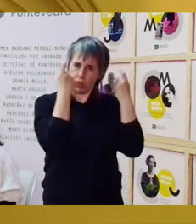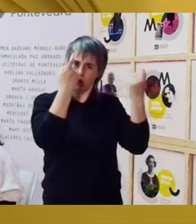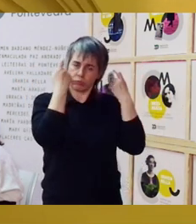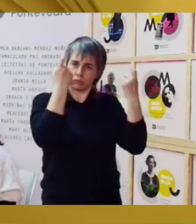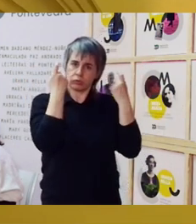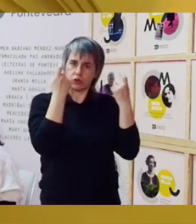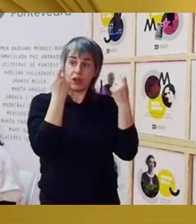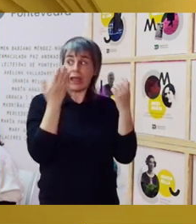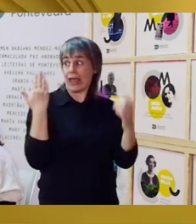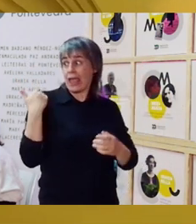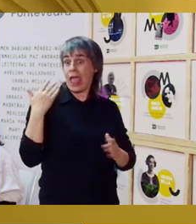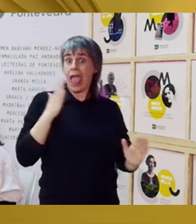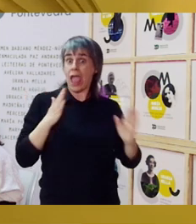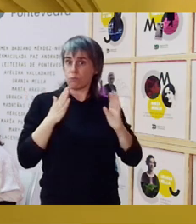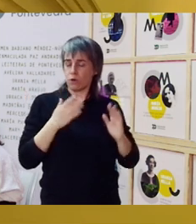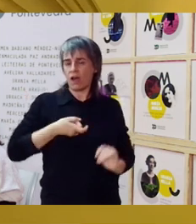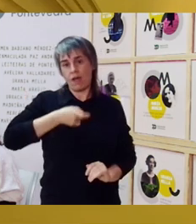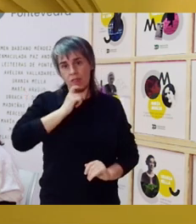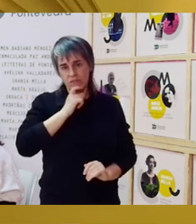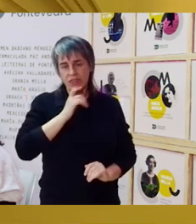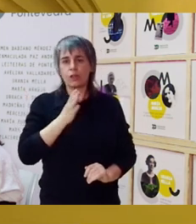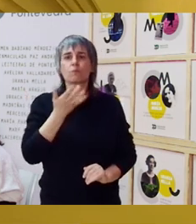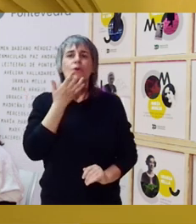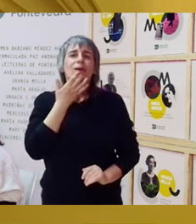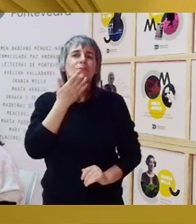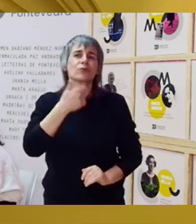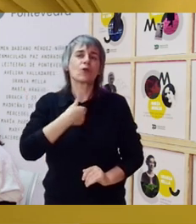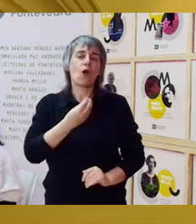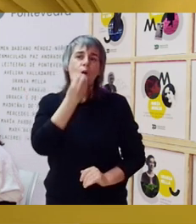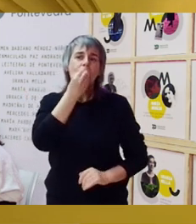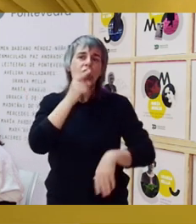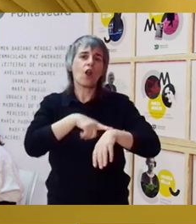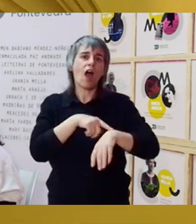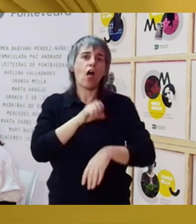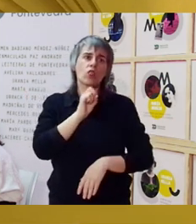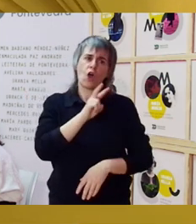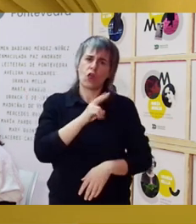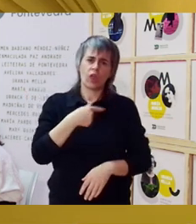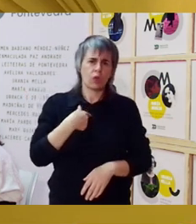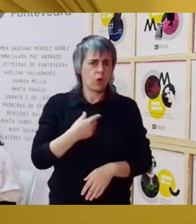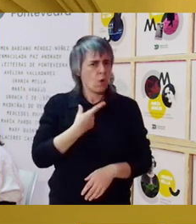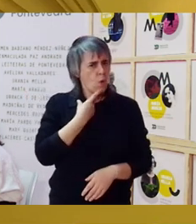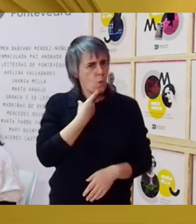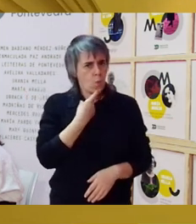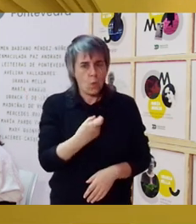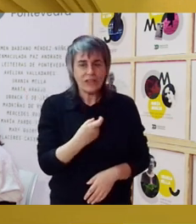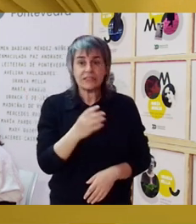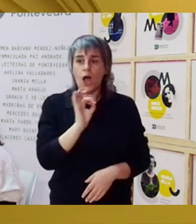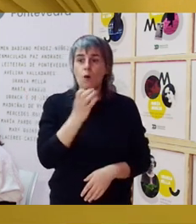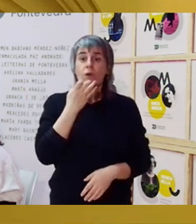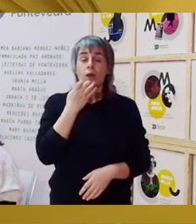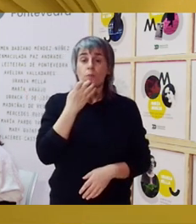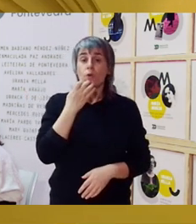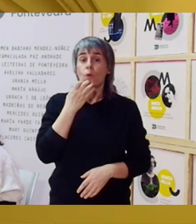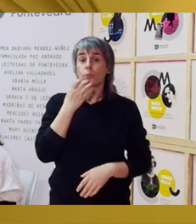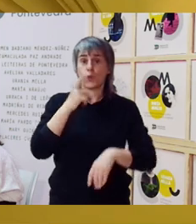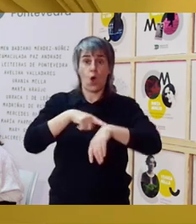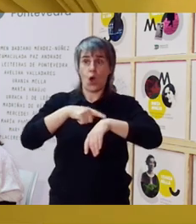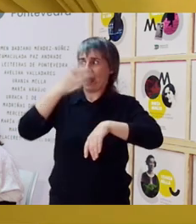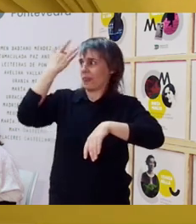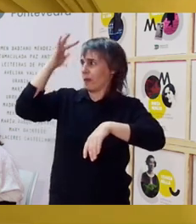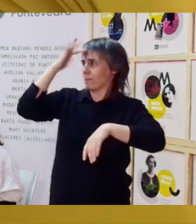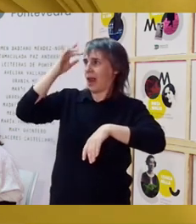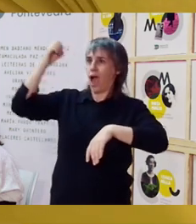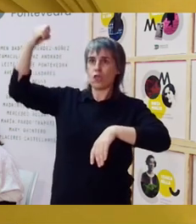difícil, porque comer ás 12 me costaba moito e deitarme con pleno día, había unha luz tremenda